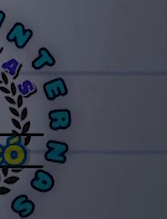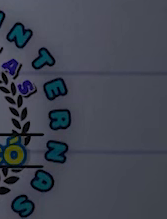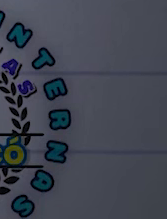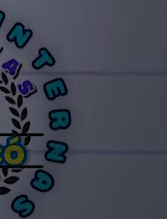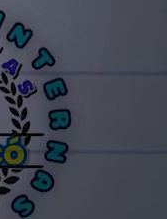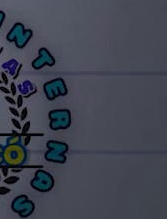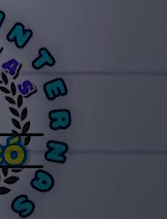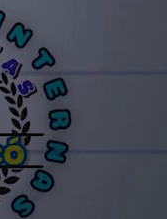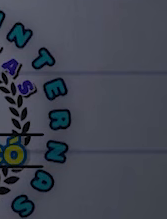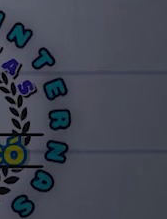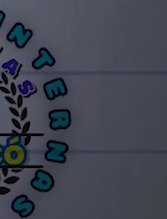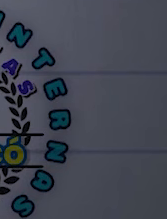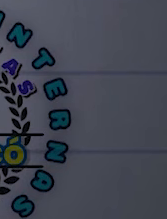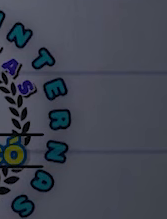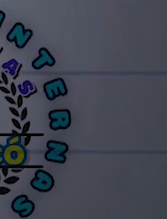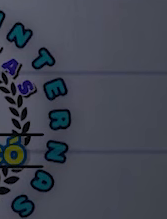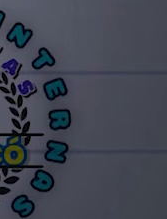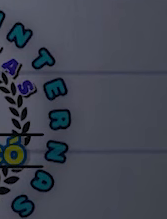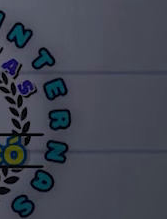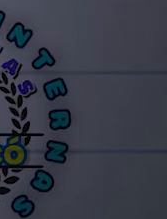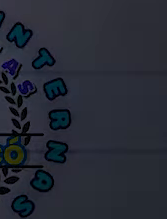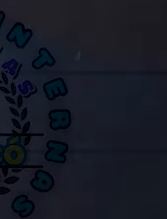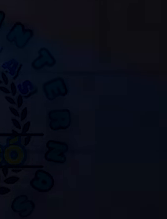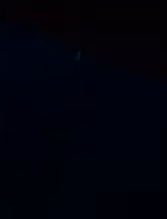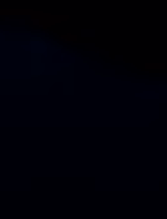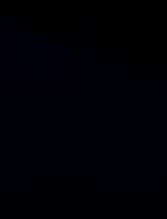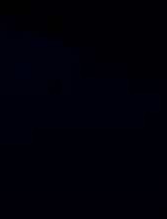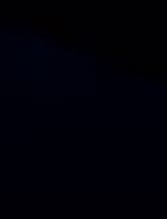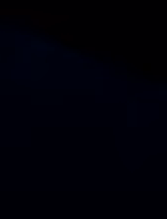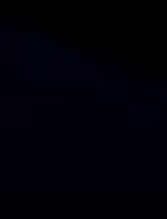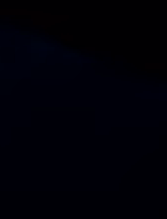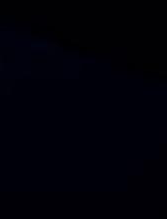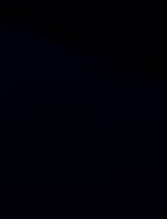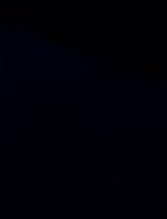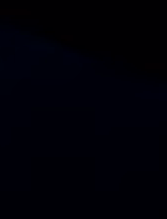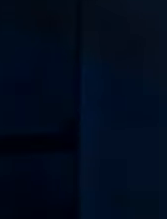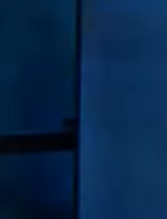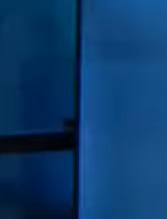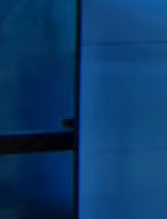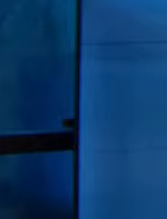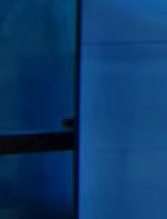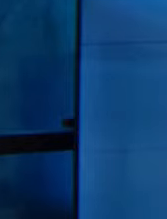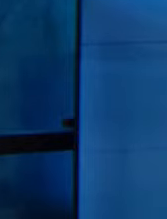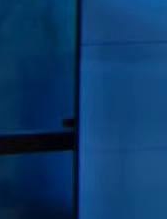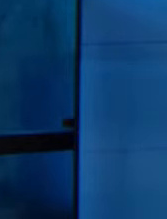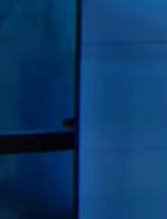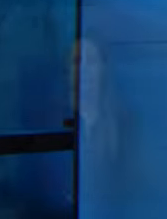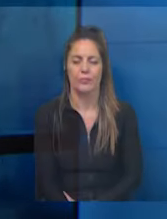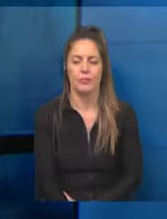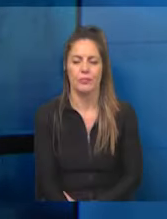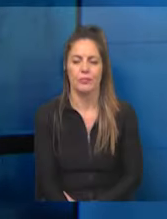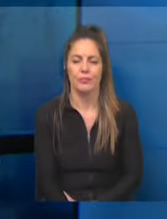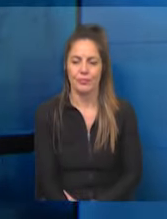397 1382 396 1382 395 1382 394